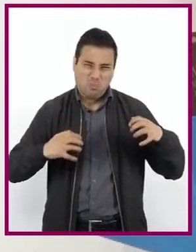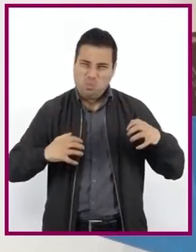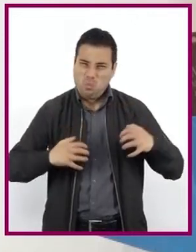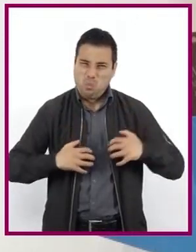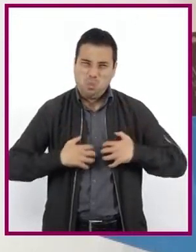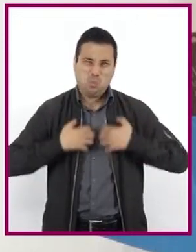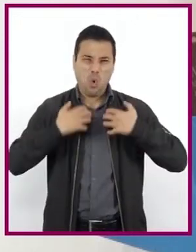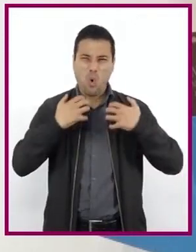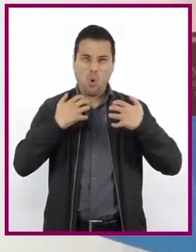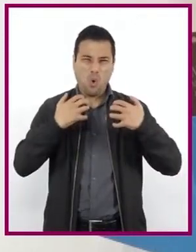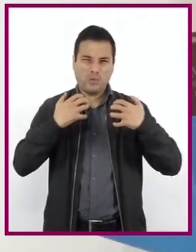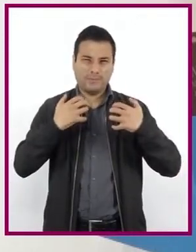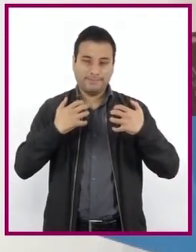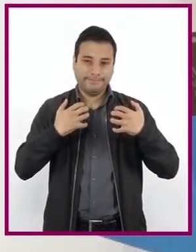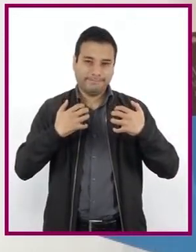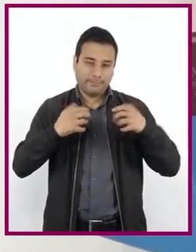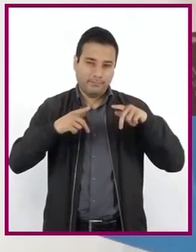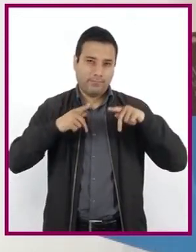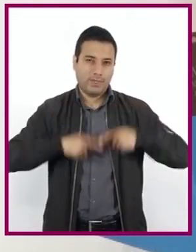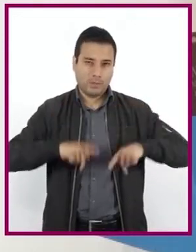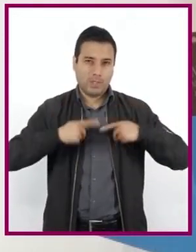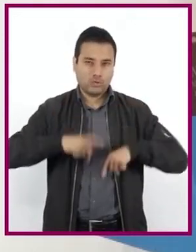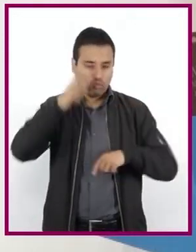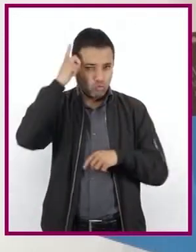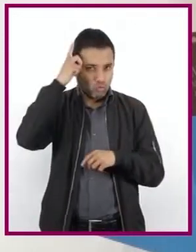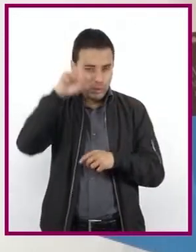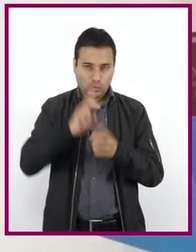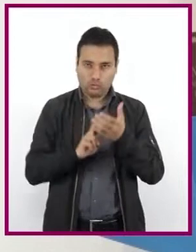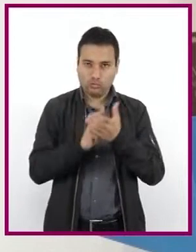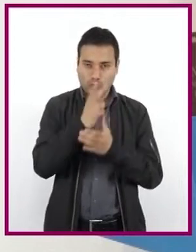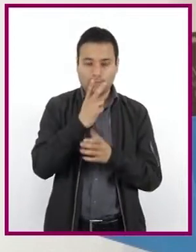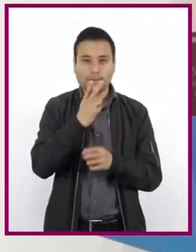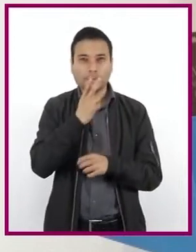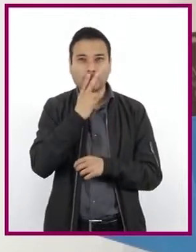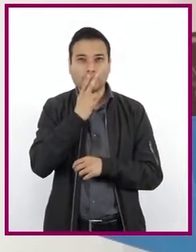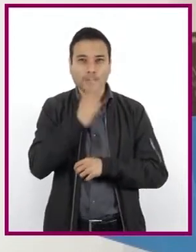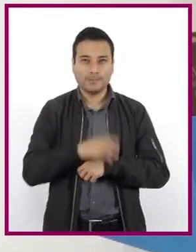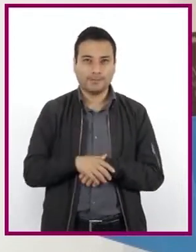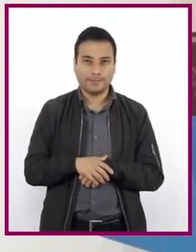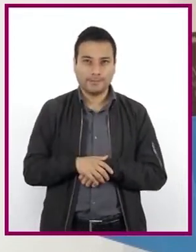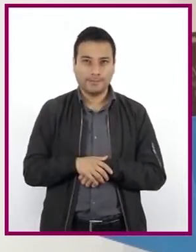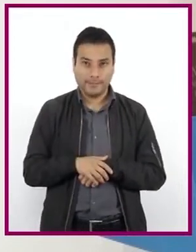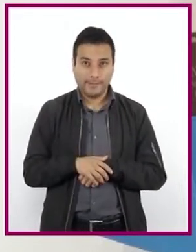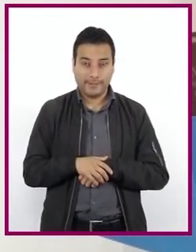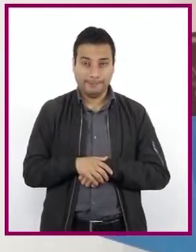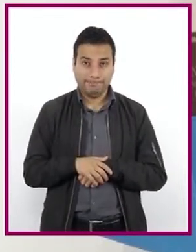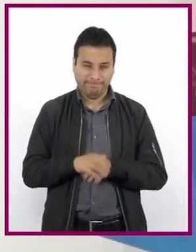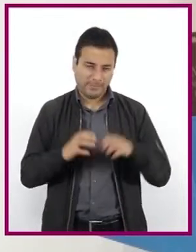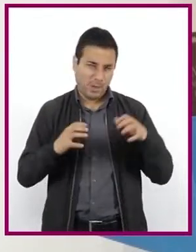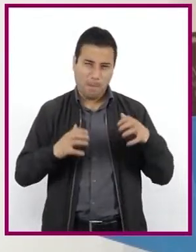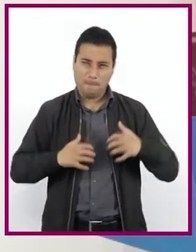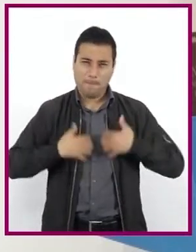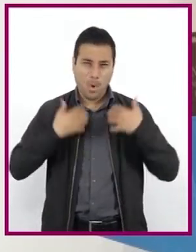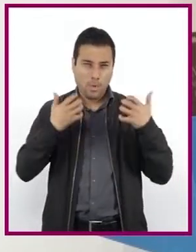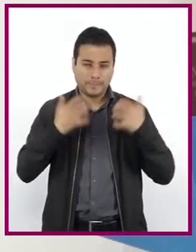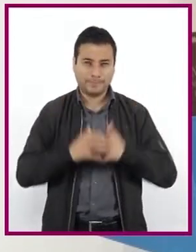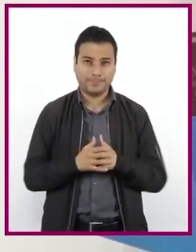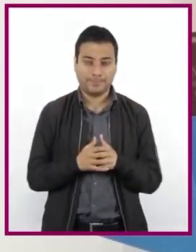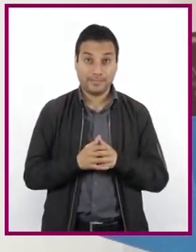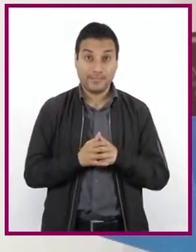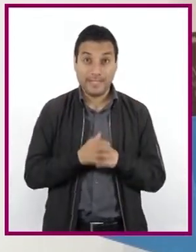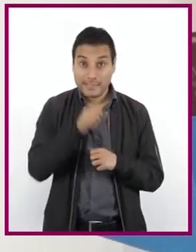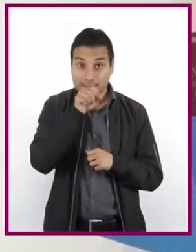cultivadores y cosechadores en las zonas donde quedó prohibida la siembra, pero también de